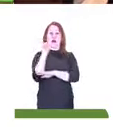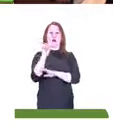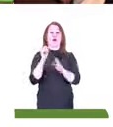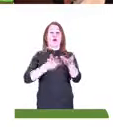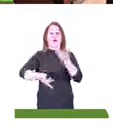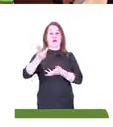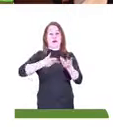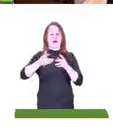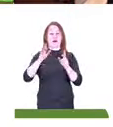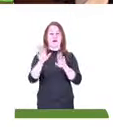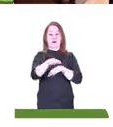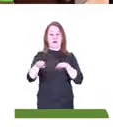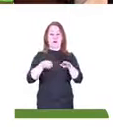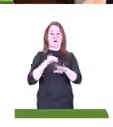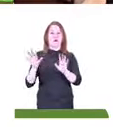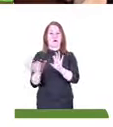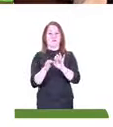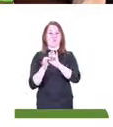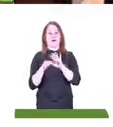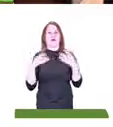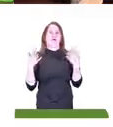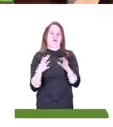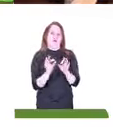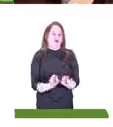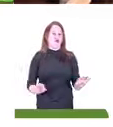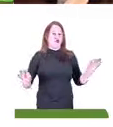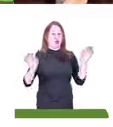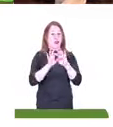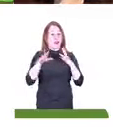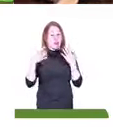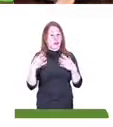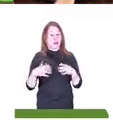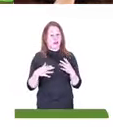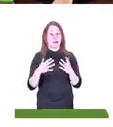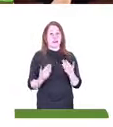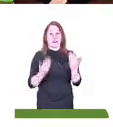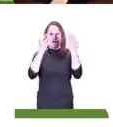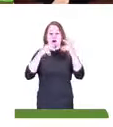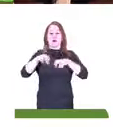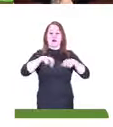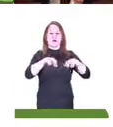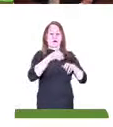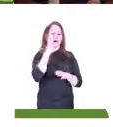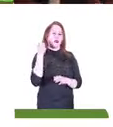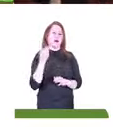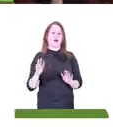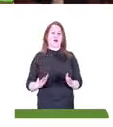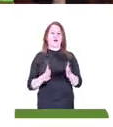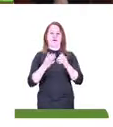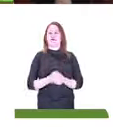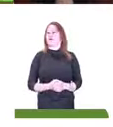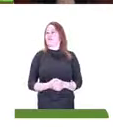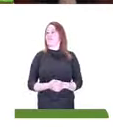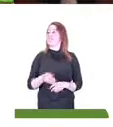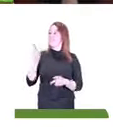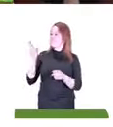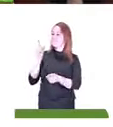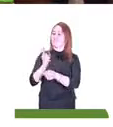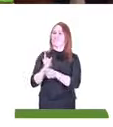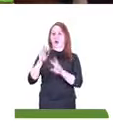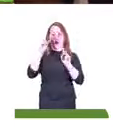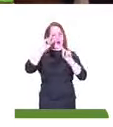placa solidario, que son medidas muy importantes que van tomando fuerza y que nos ayudan a movernos cada vez mejor. Así es, secretario. Y como conclusión, digamos, de